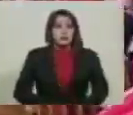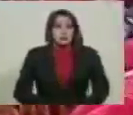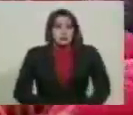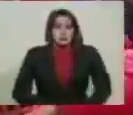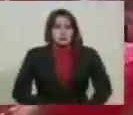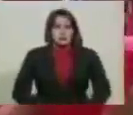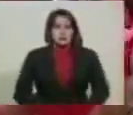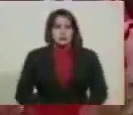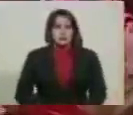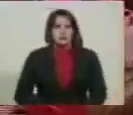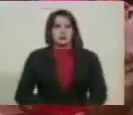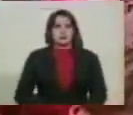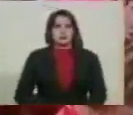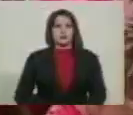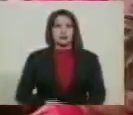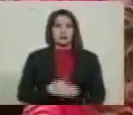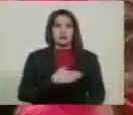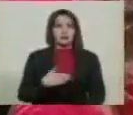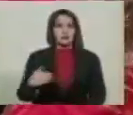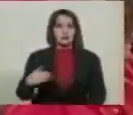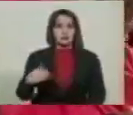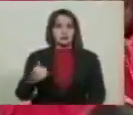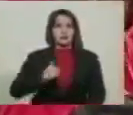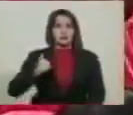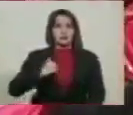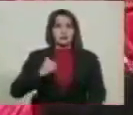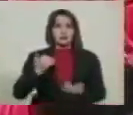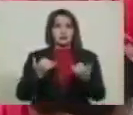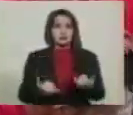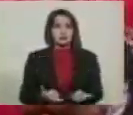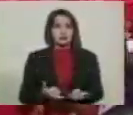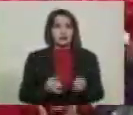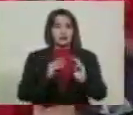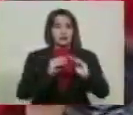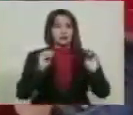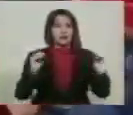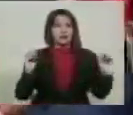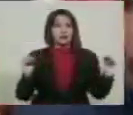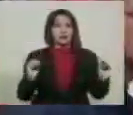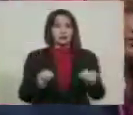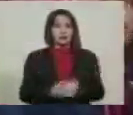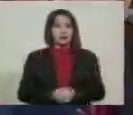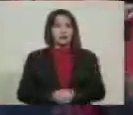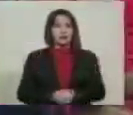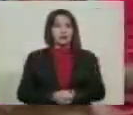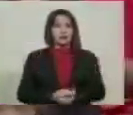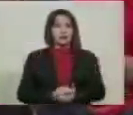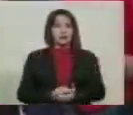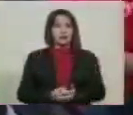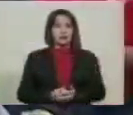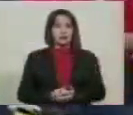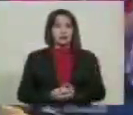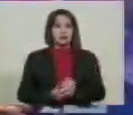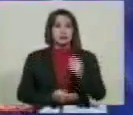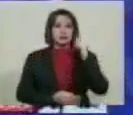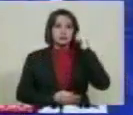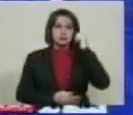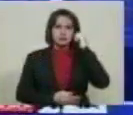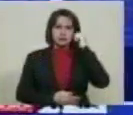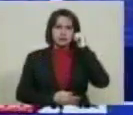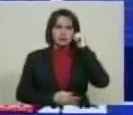Quiero aprovechar el momento para anunciar y pedir autorización de este